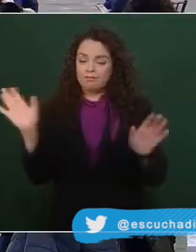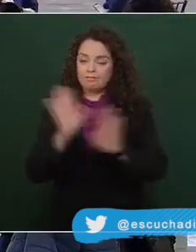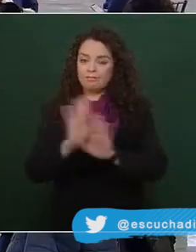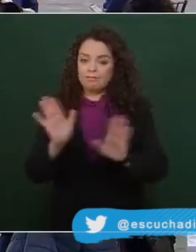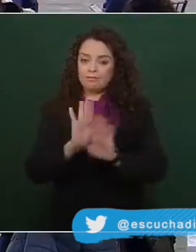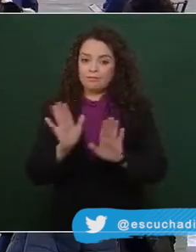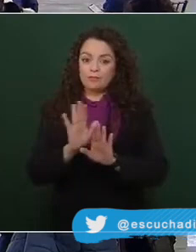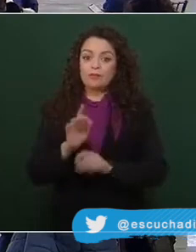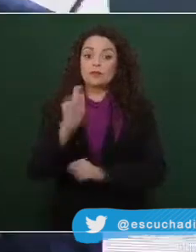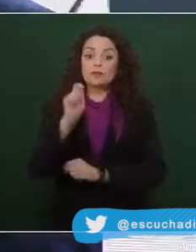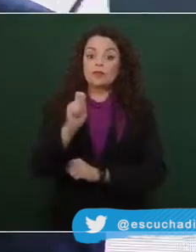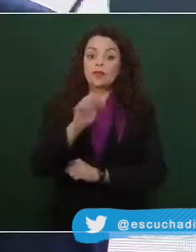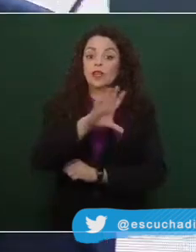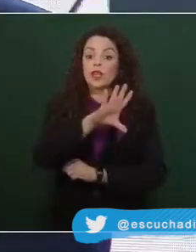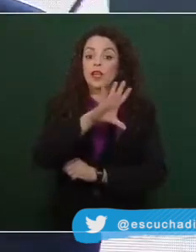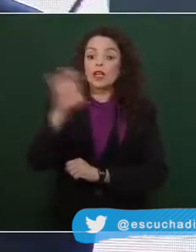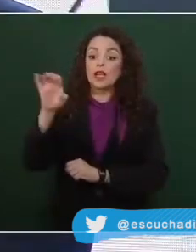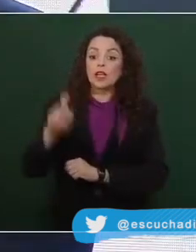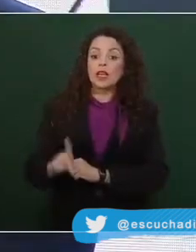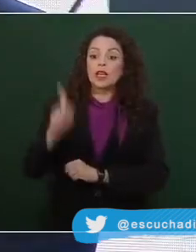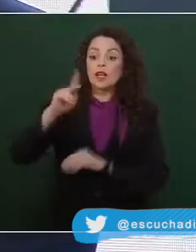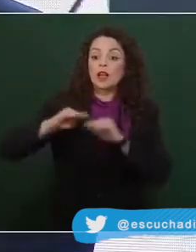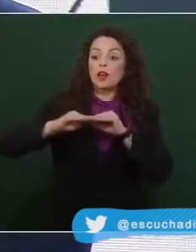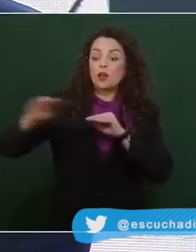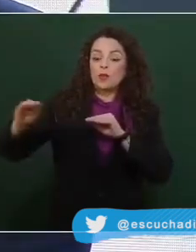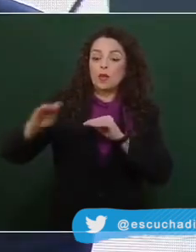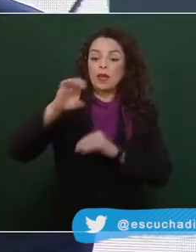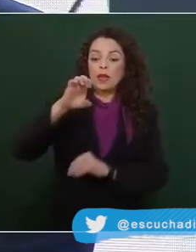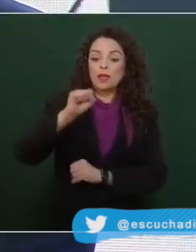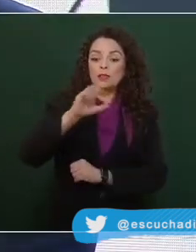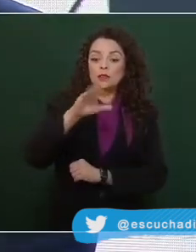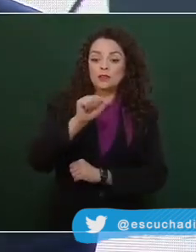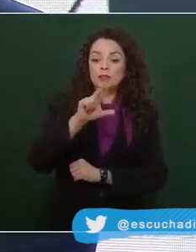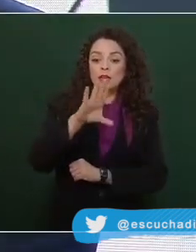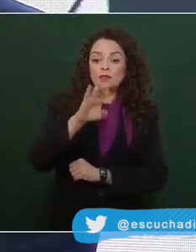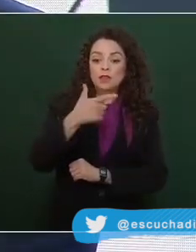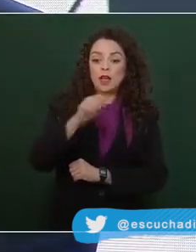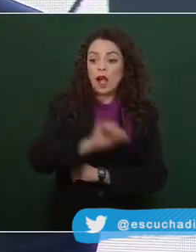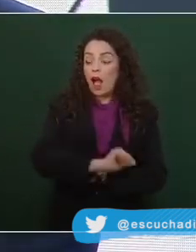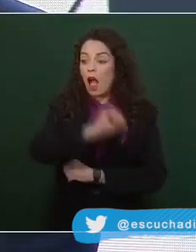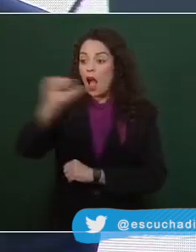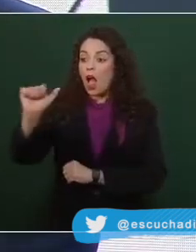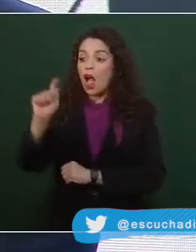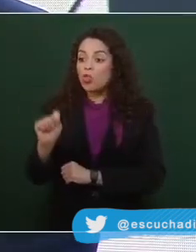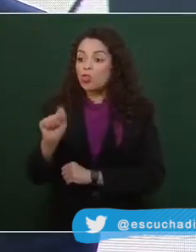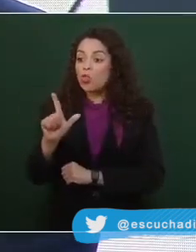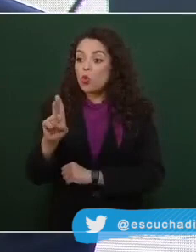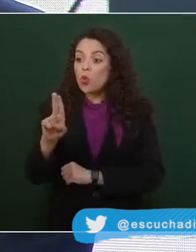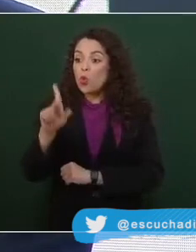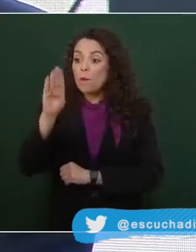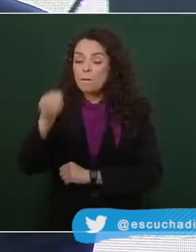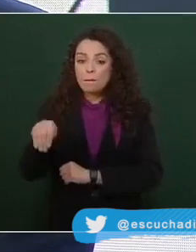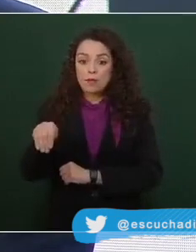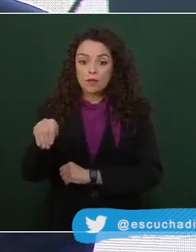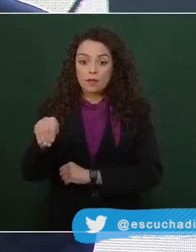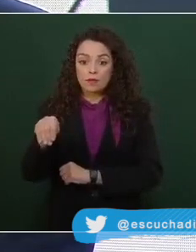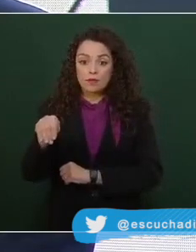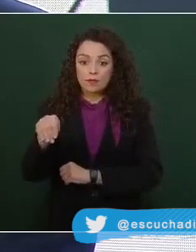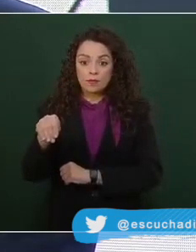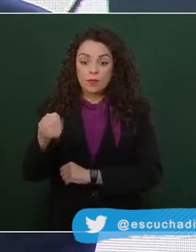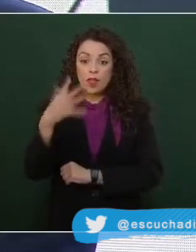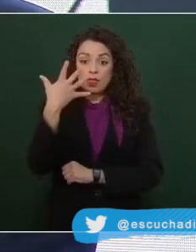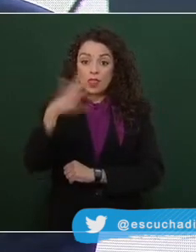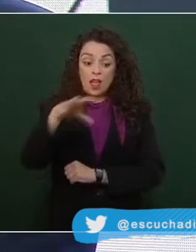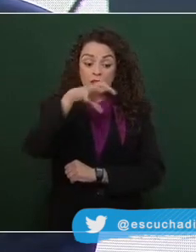500 kilómetros de Escárcega a Tulum. Son 10 campamentos.